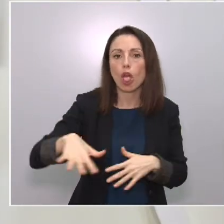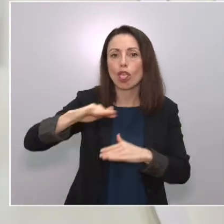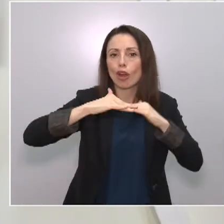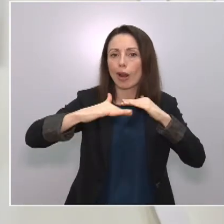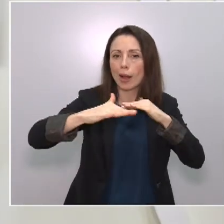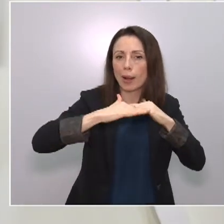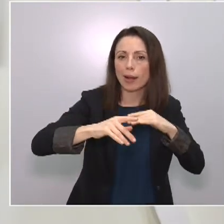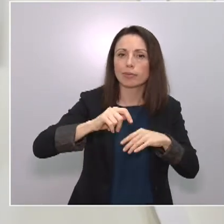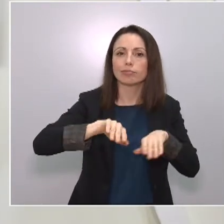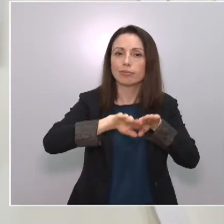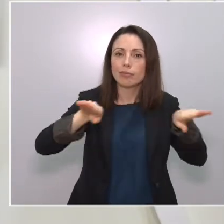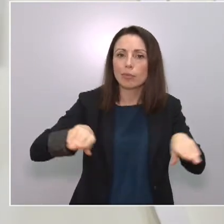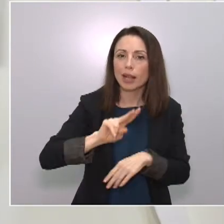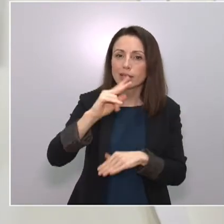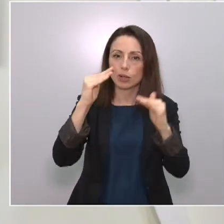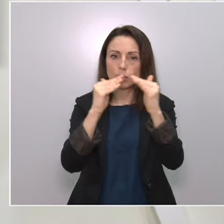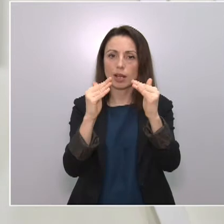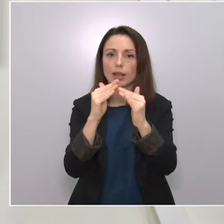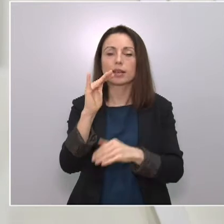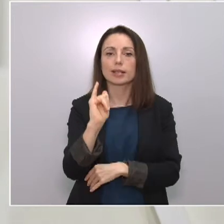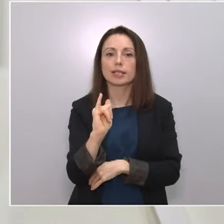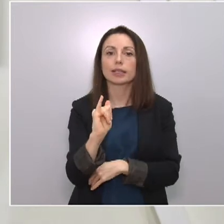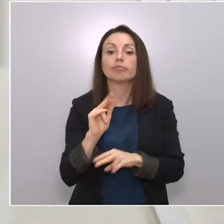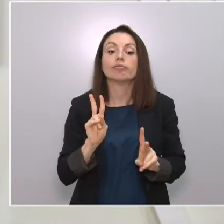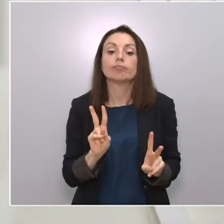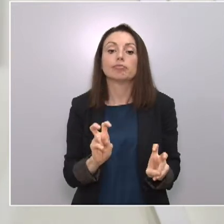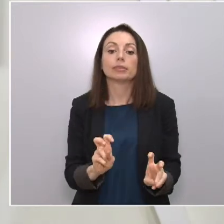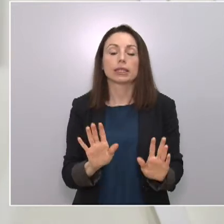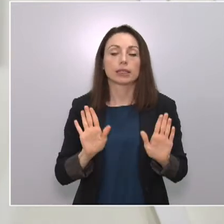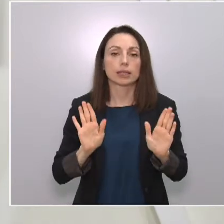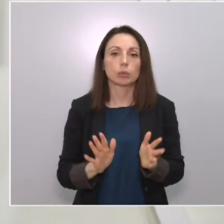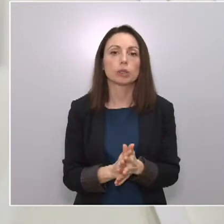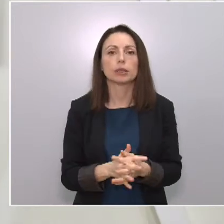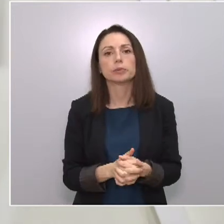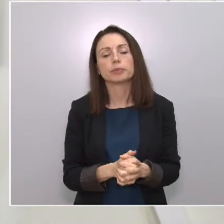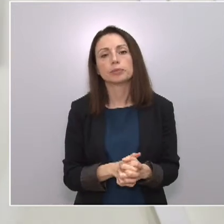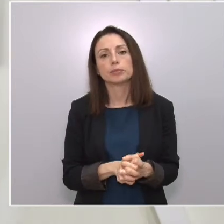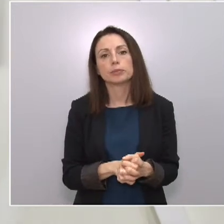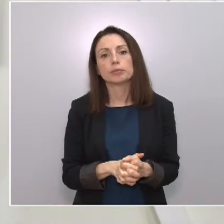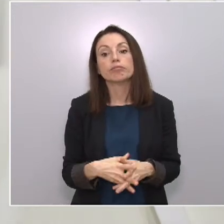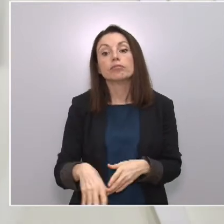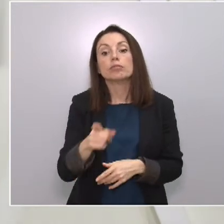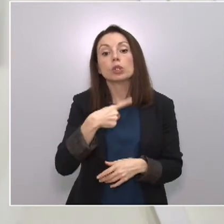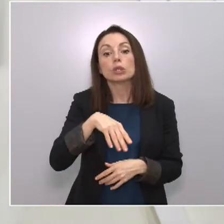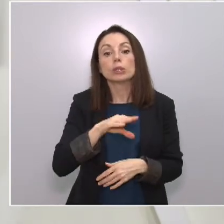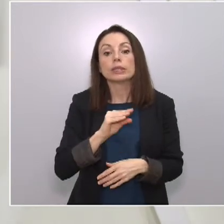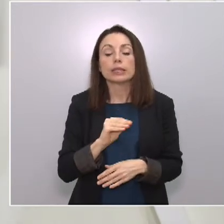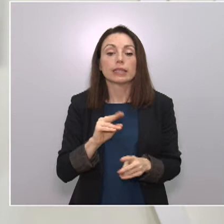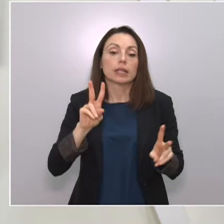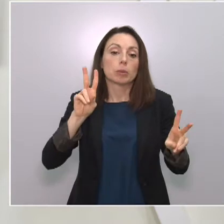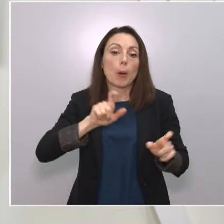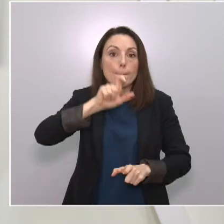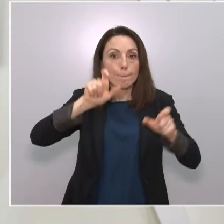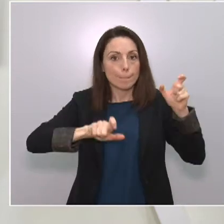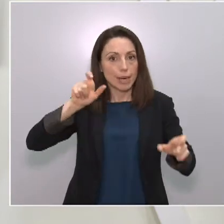zonas costeras de segundas residencias. En principio se debe, y entendemos que será así,